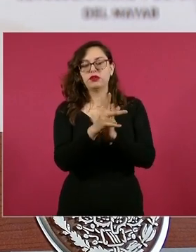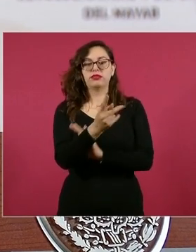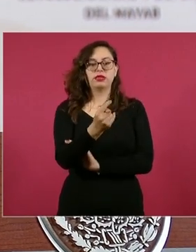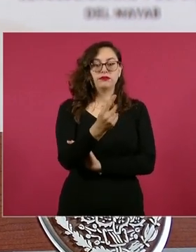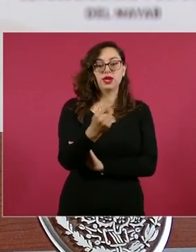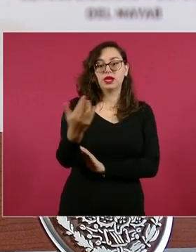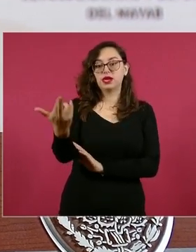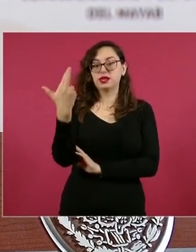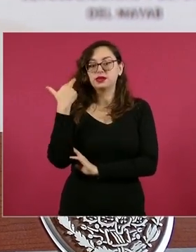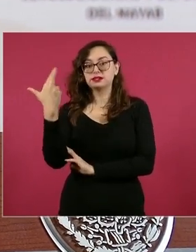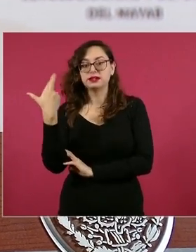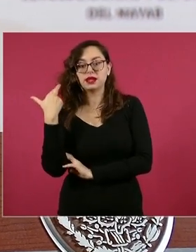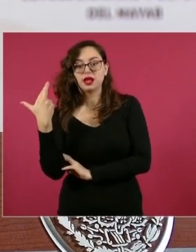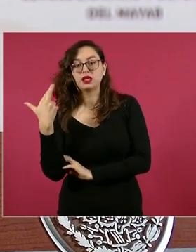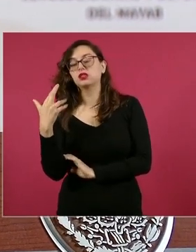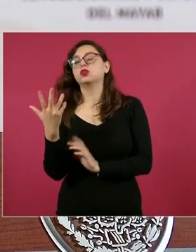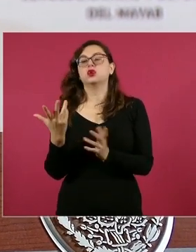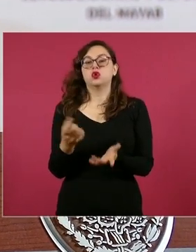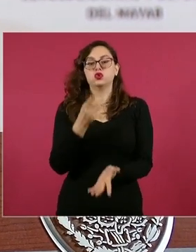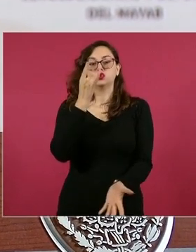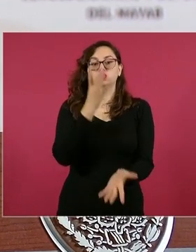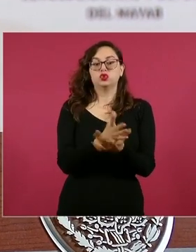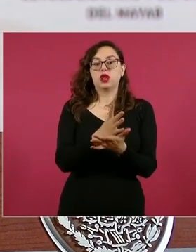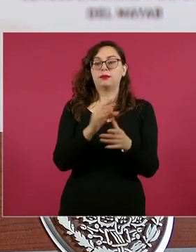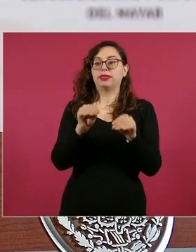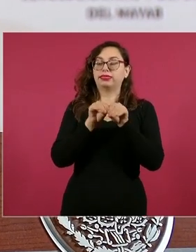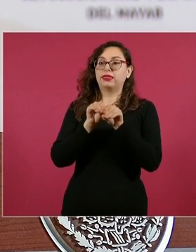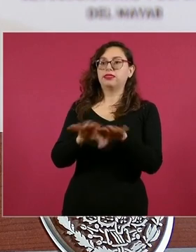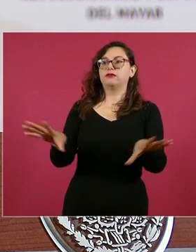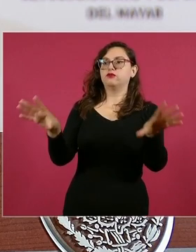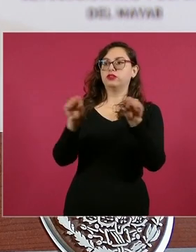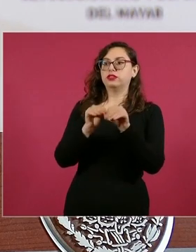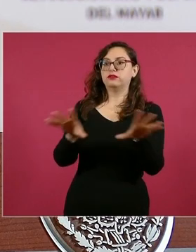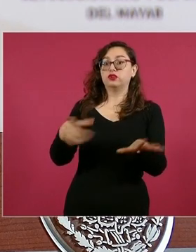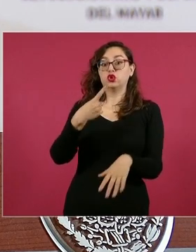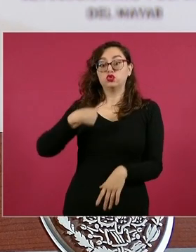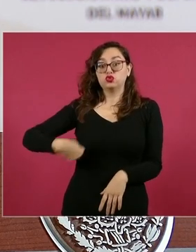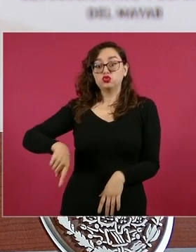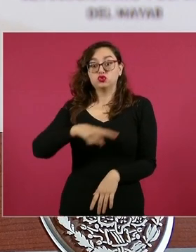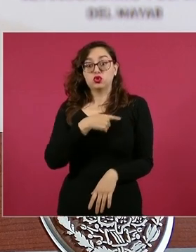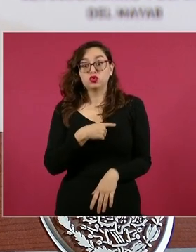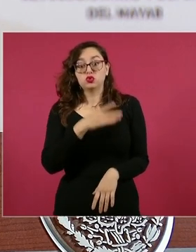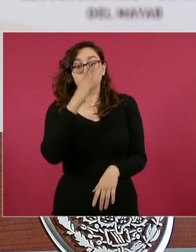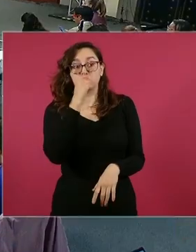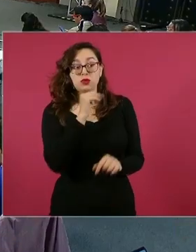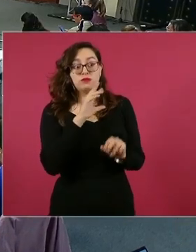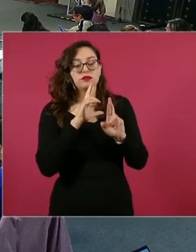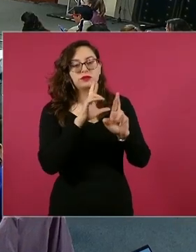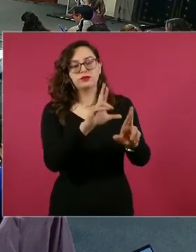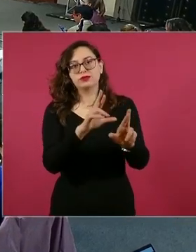dedicados a al control de la